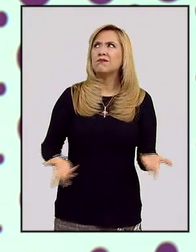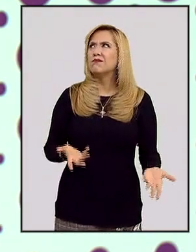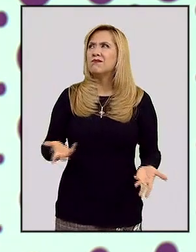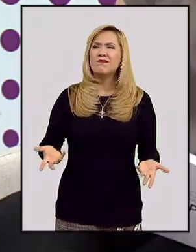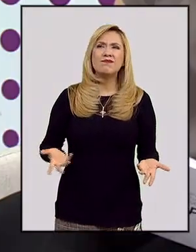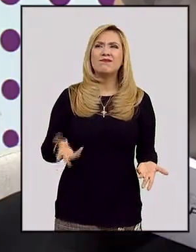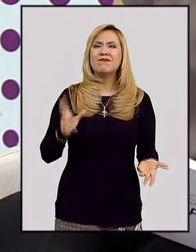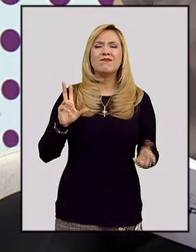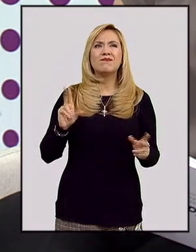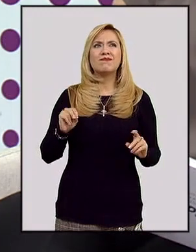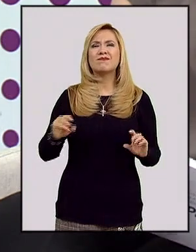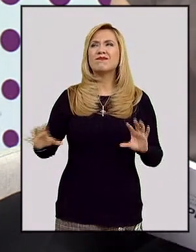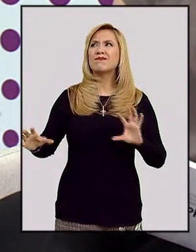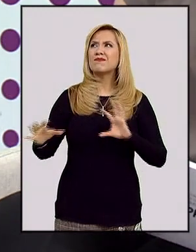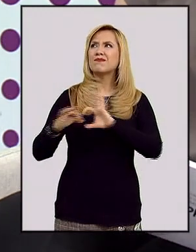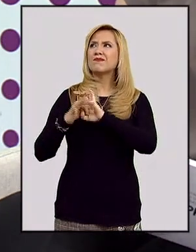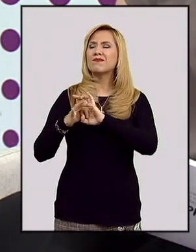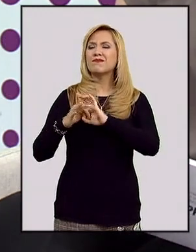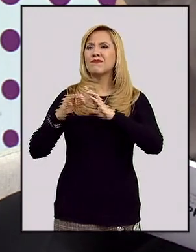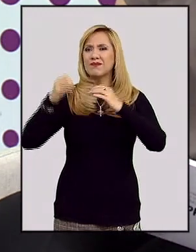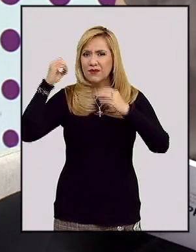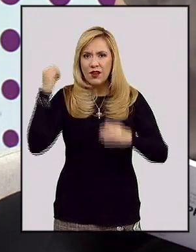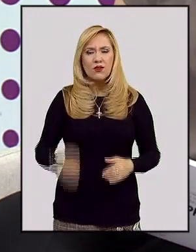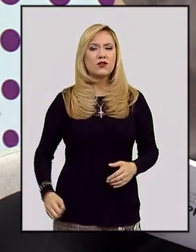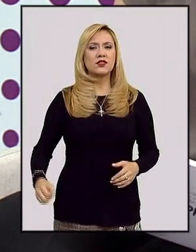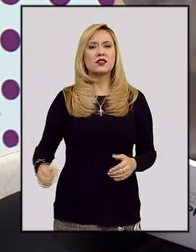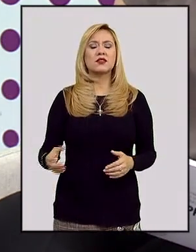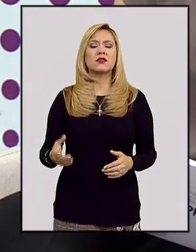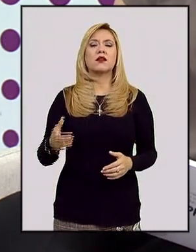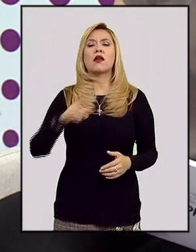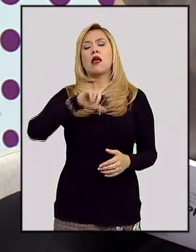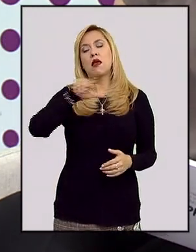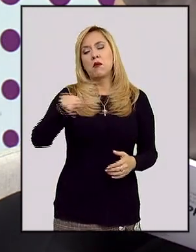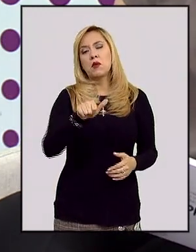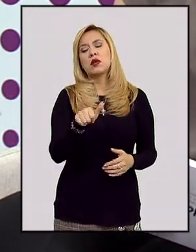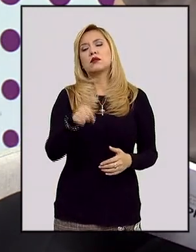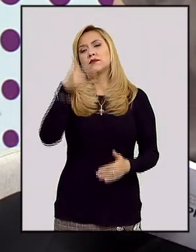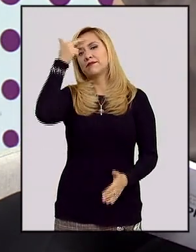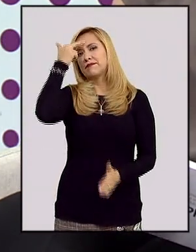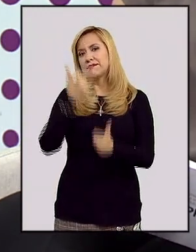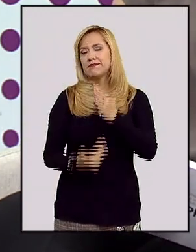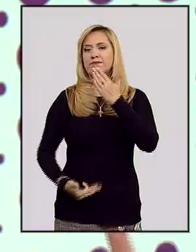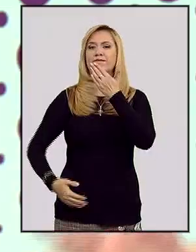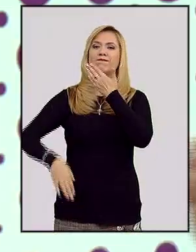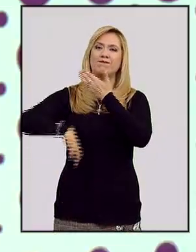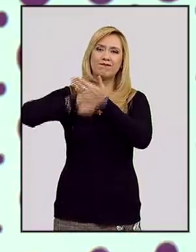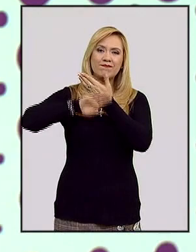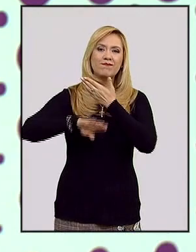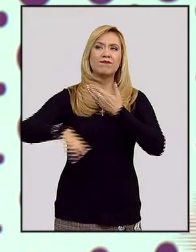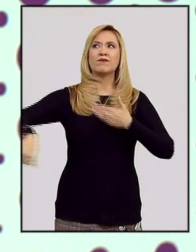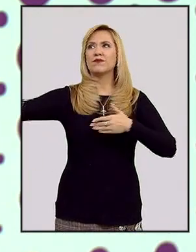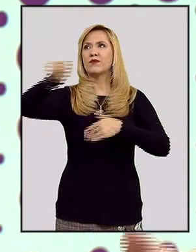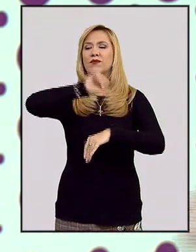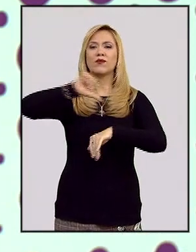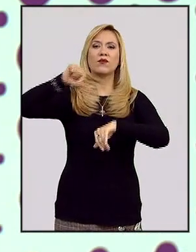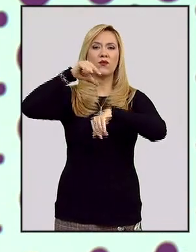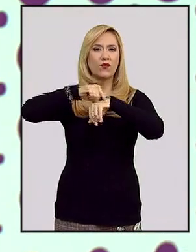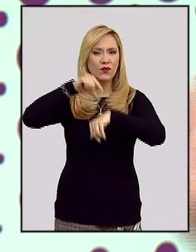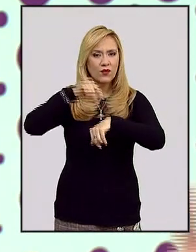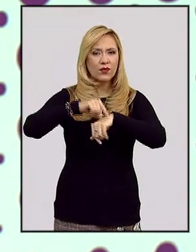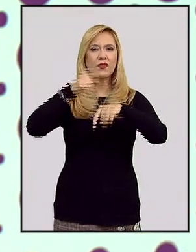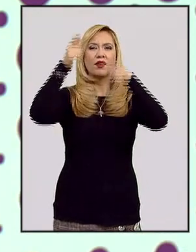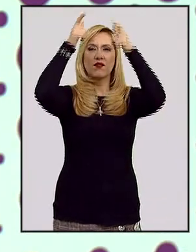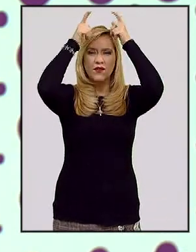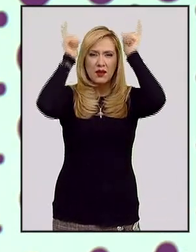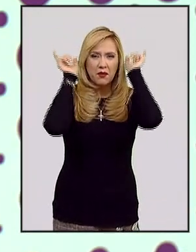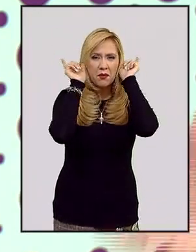encajan con ese deber ser, entonces acaban siendo violentadas por parte del personal de salud, como pueden ser médicos,